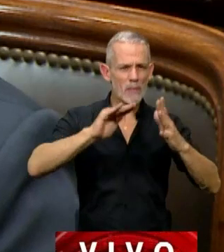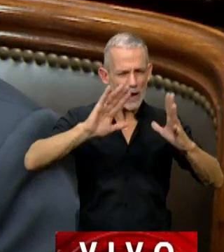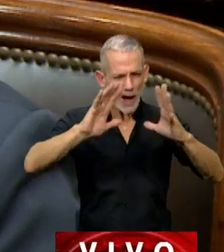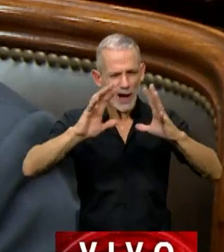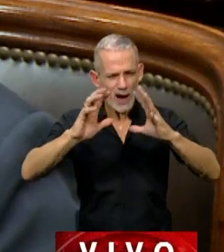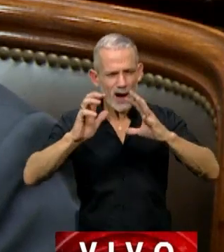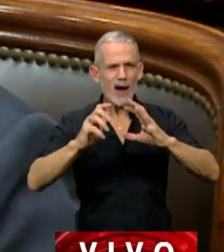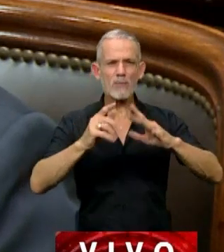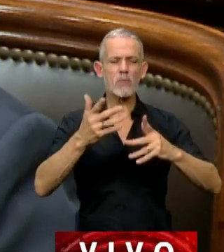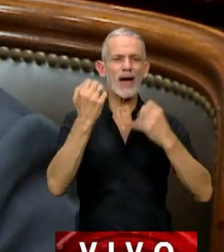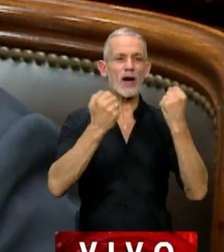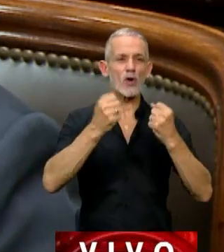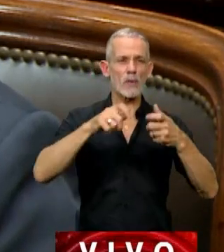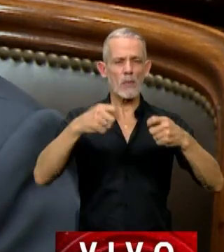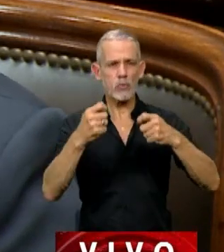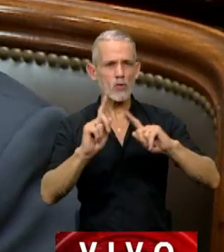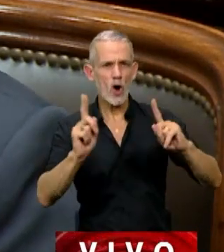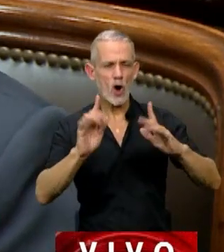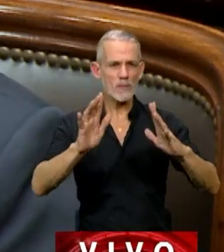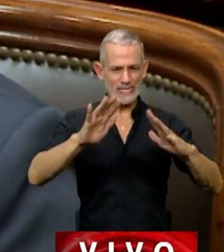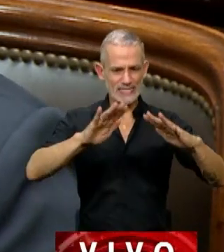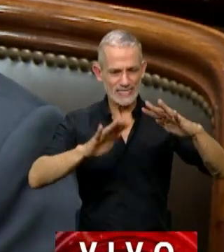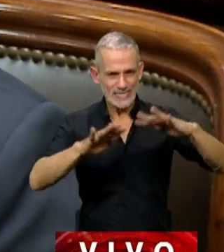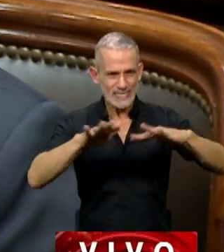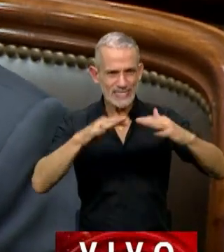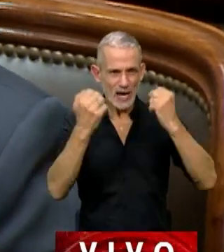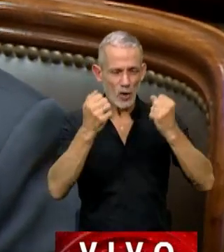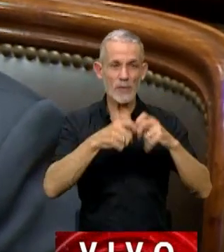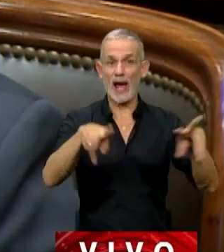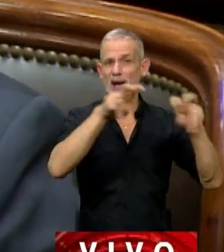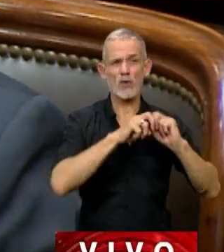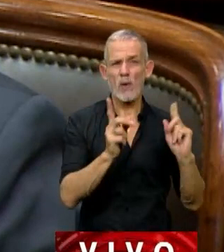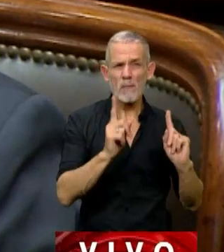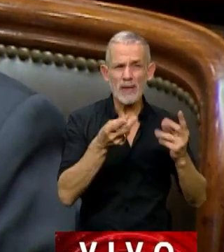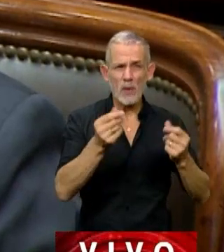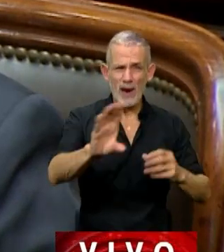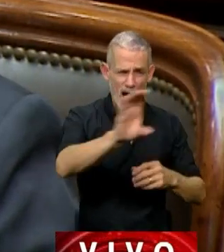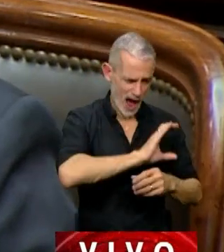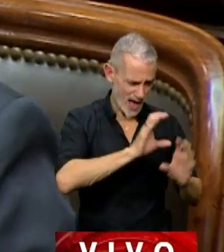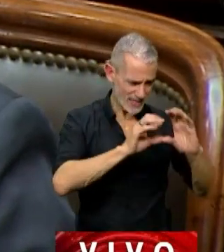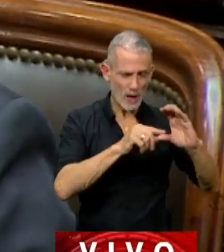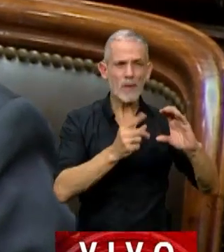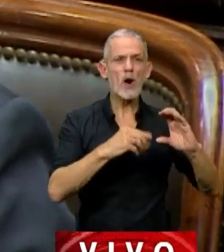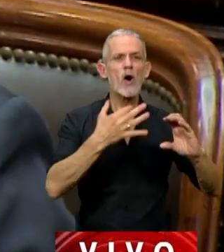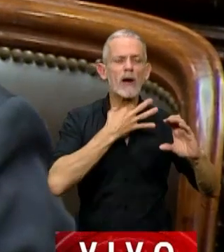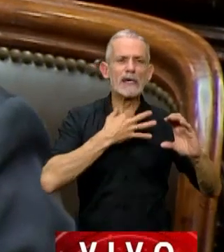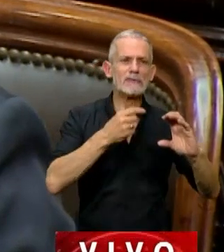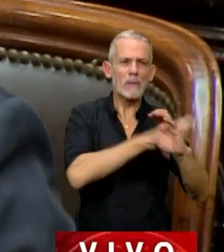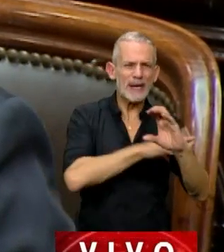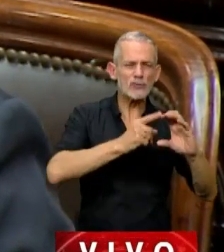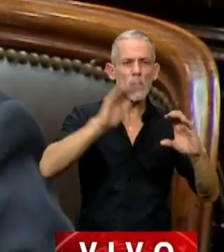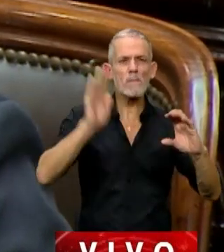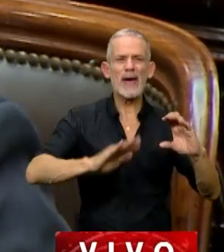distorsivos, que rompan menos la economía, podemos recaudar la misma cantidad de plata con una presión